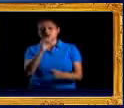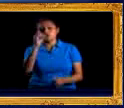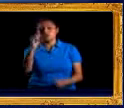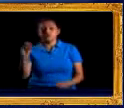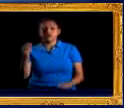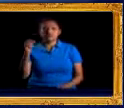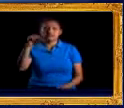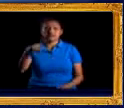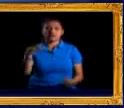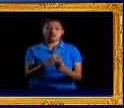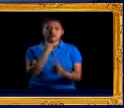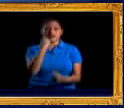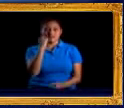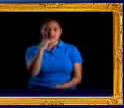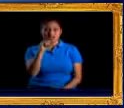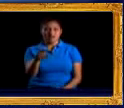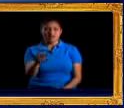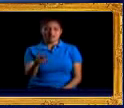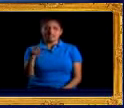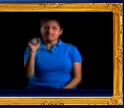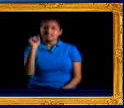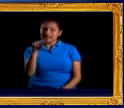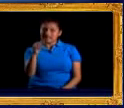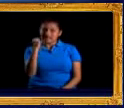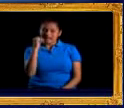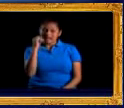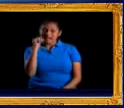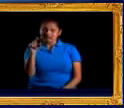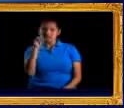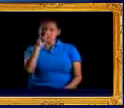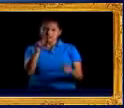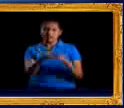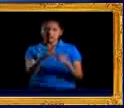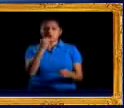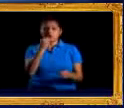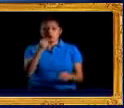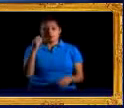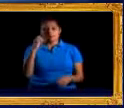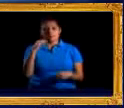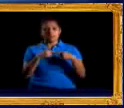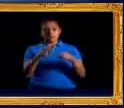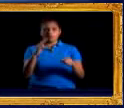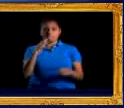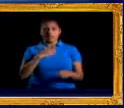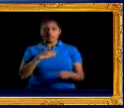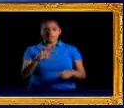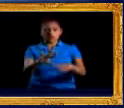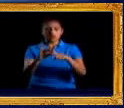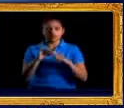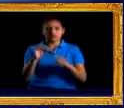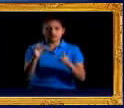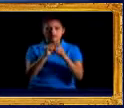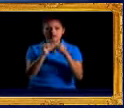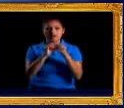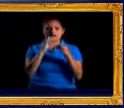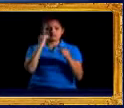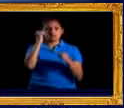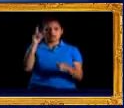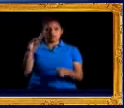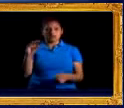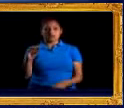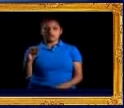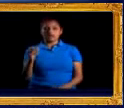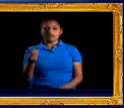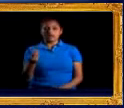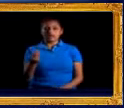con ella, y él comió. Pero mire, me encontré en la palabra del Señor que en